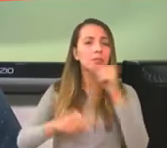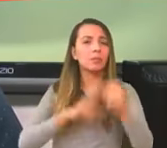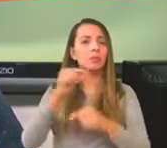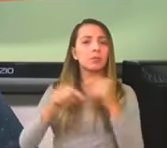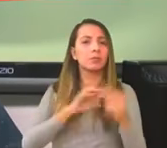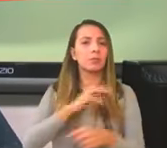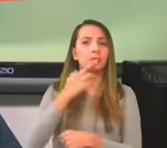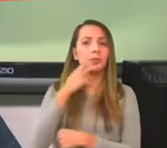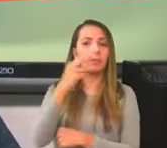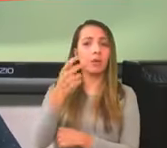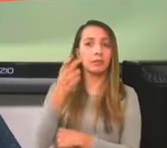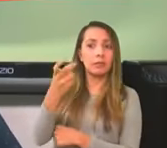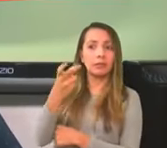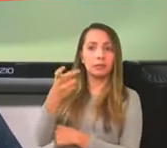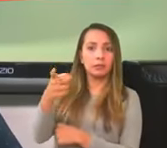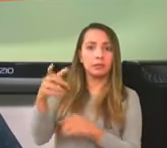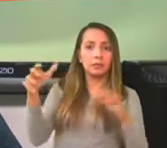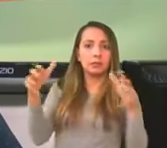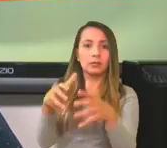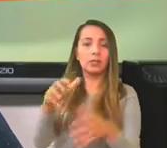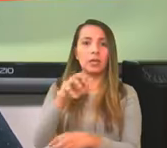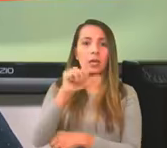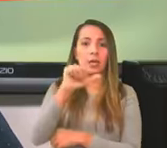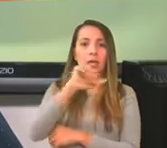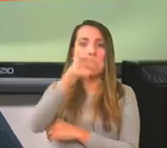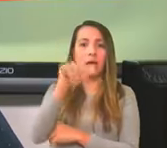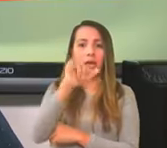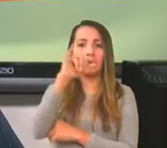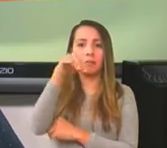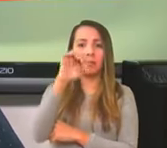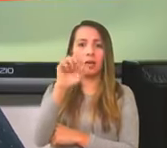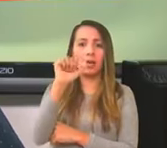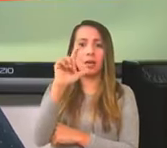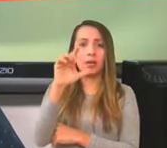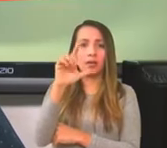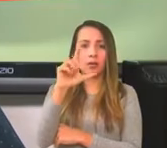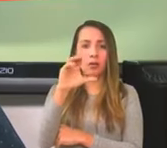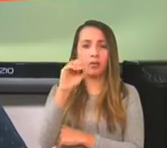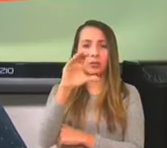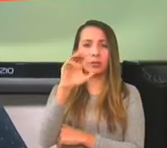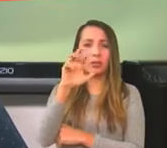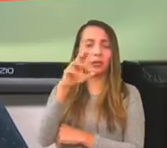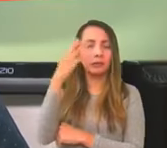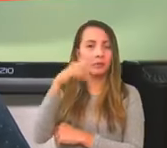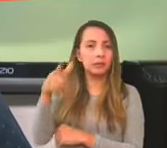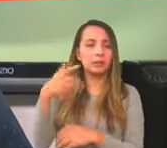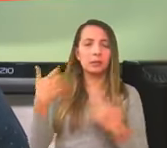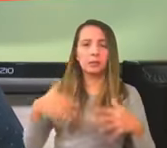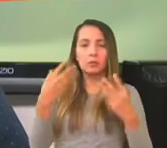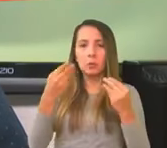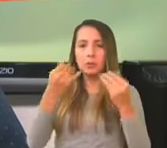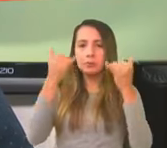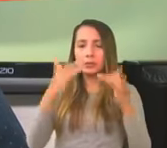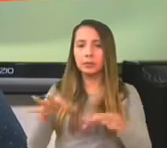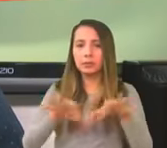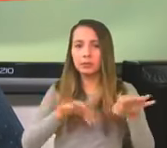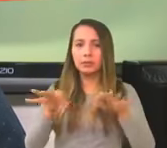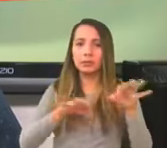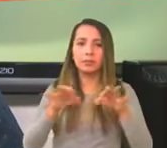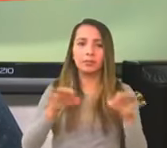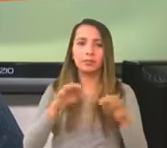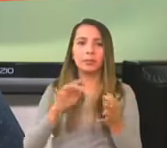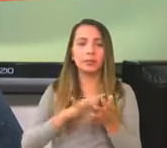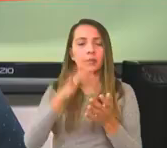administración de Jaime Alcocer, sabemos de antemano que es mucho trabajo por hacer, esa es mi opinión, gracias y lo leemos con